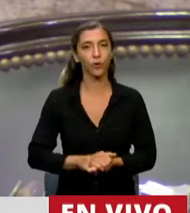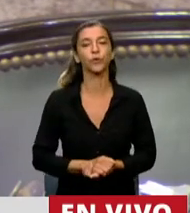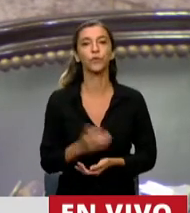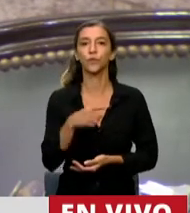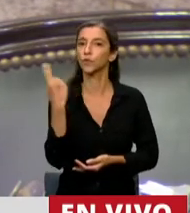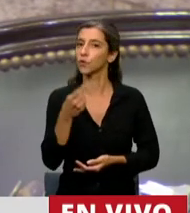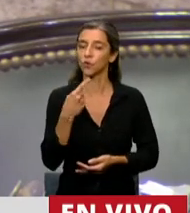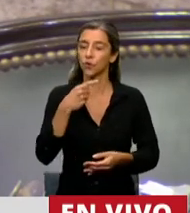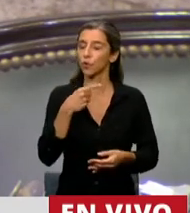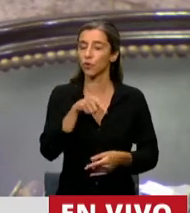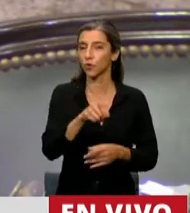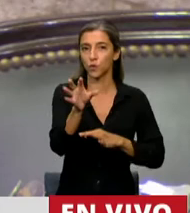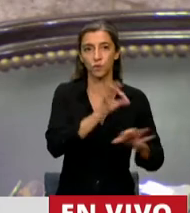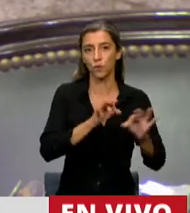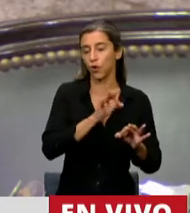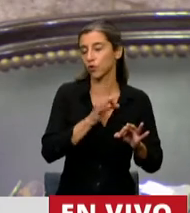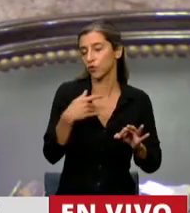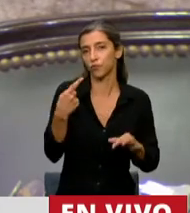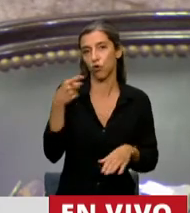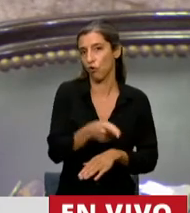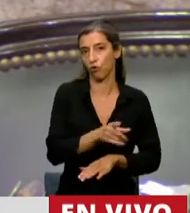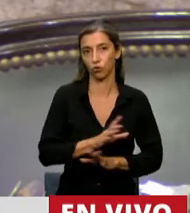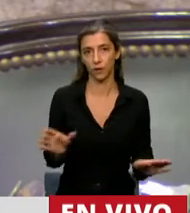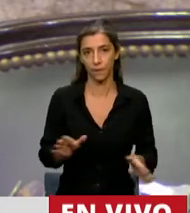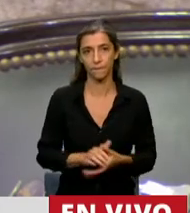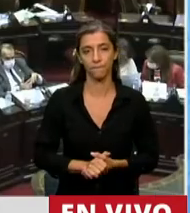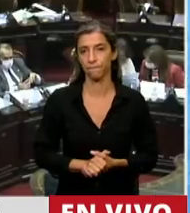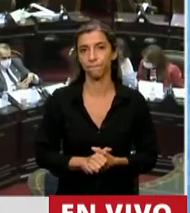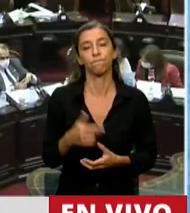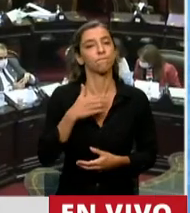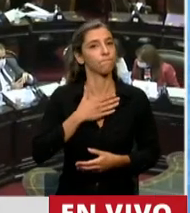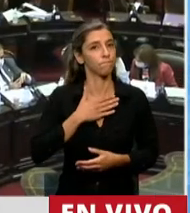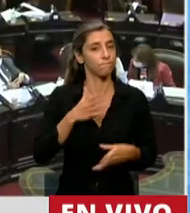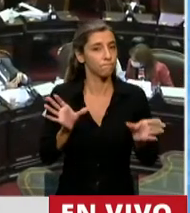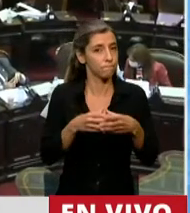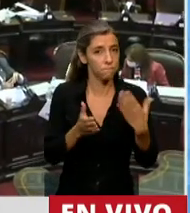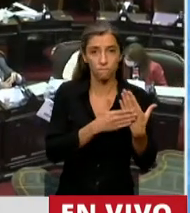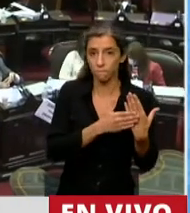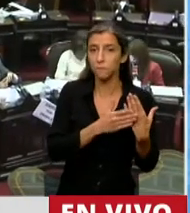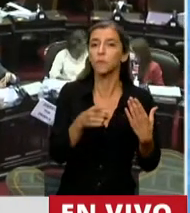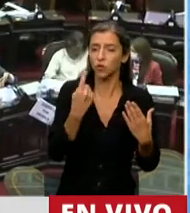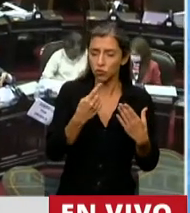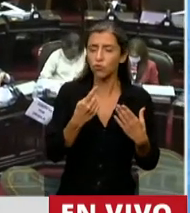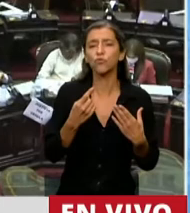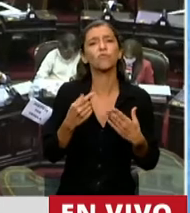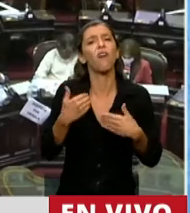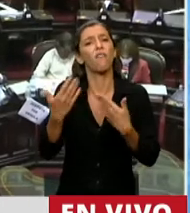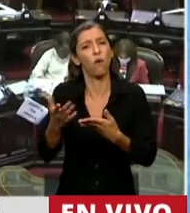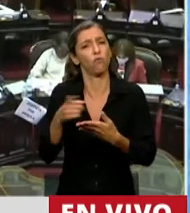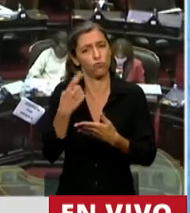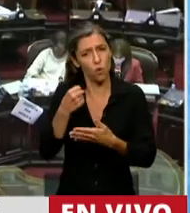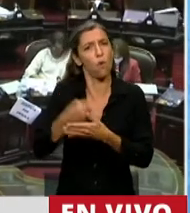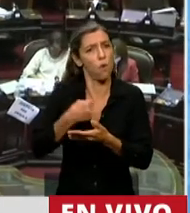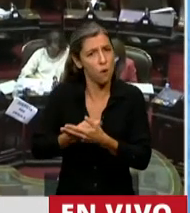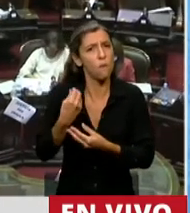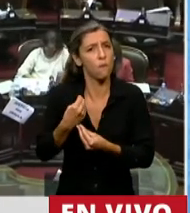estamos en contra de este proyecto. Y dejando aclarado que desde la izquierda estamos a favor, peleamos, luchamos por un